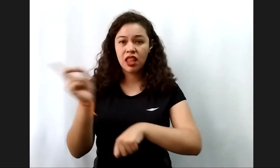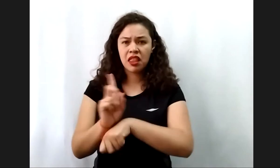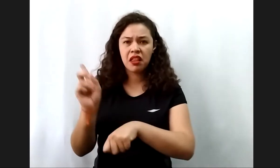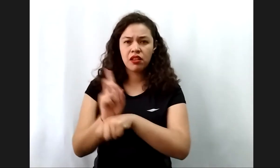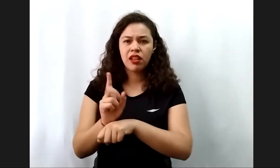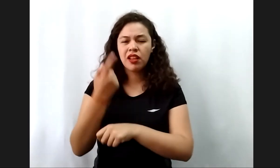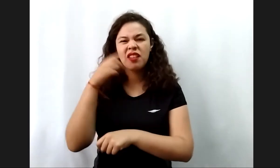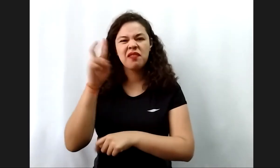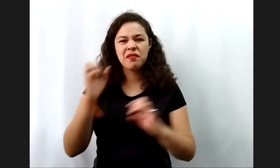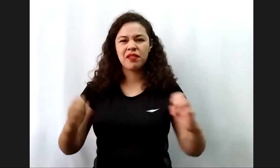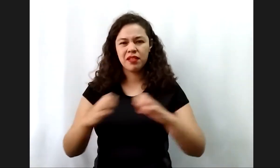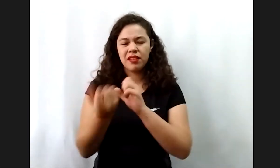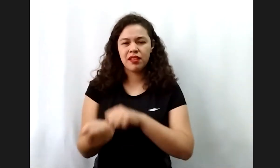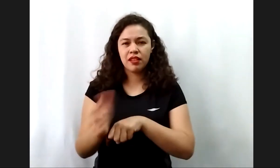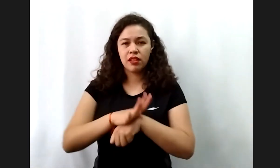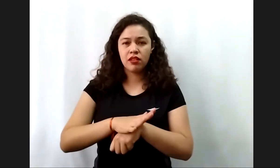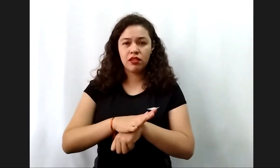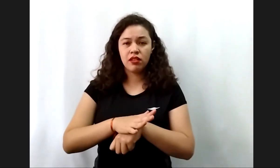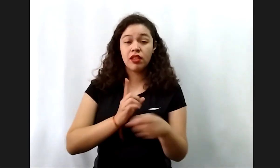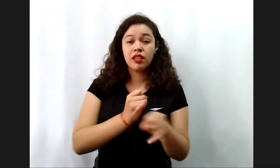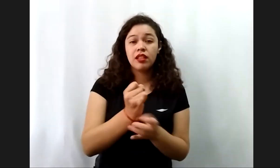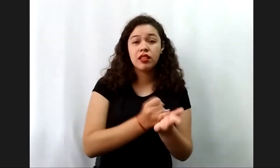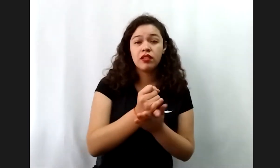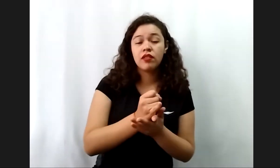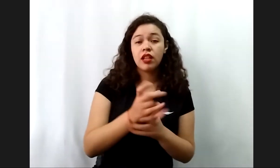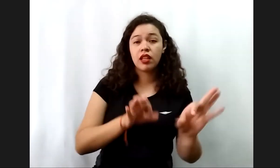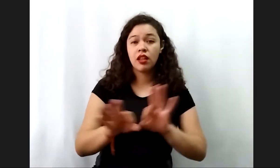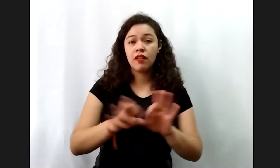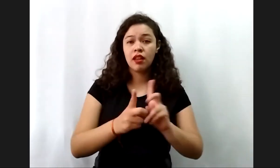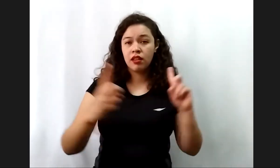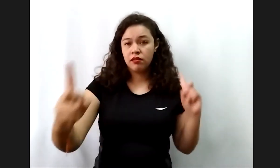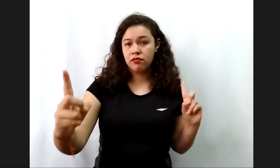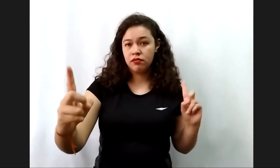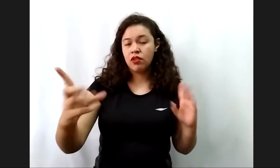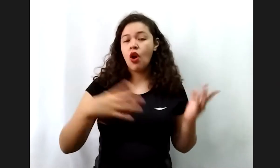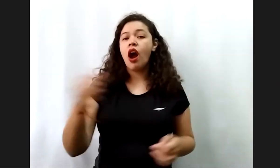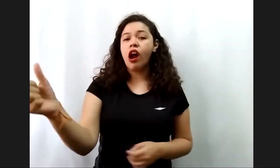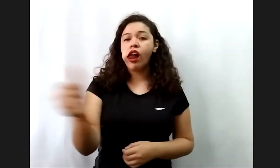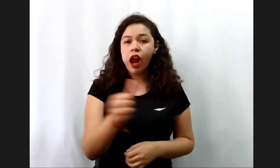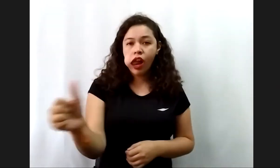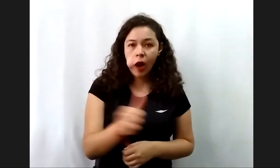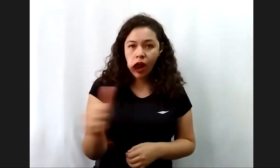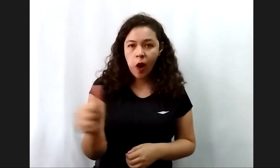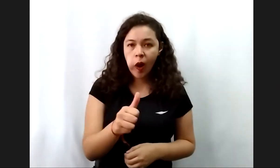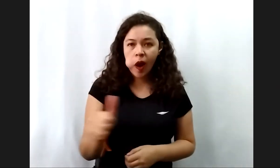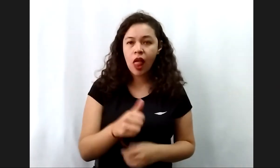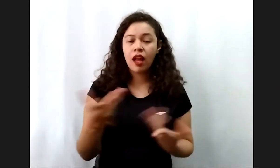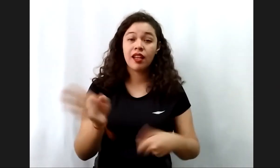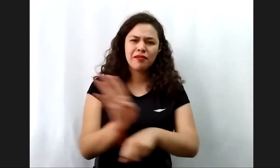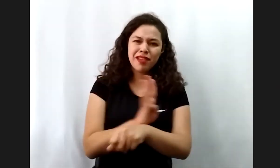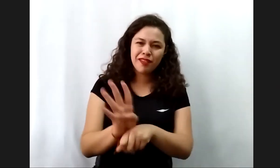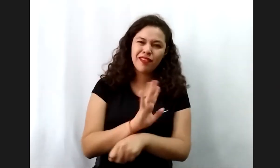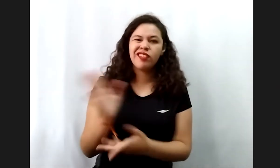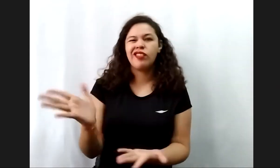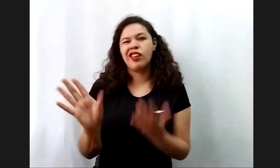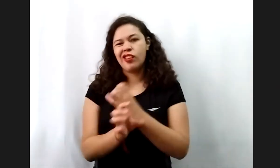en pandemia, ¿tú qué prefieres? ¿Trabajar a distancia o trabajar y ir y venir, aunque hay sus ventajas y desventajas?